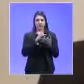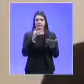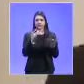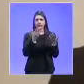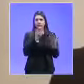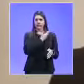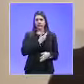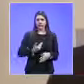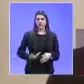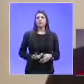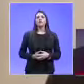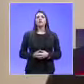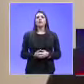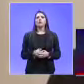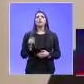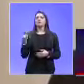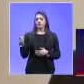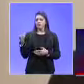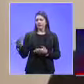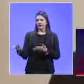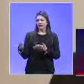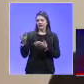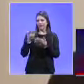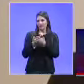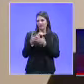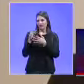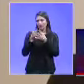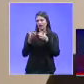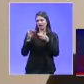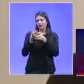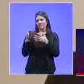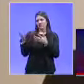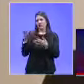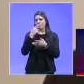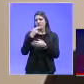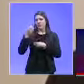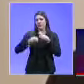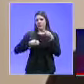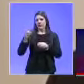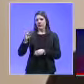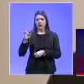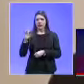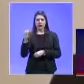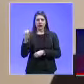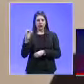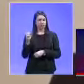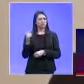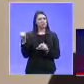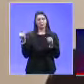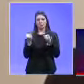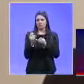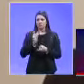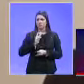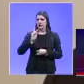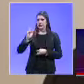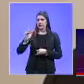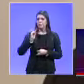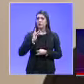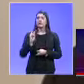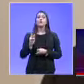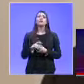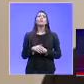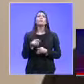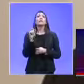coincido con el proyecto que nos plantea el magistrado Reyes Rodríguez Mondragón. Efectivamente, aquí el apelante lo que está planteando